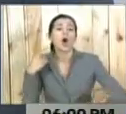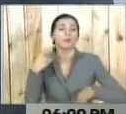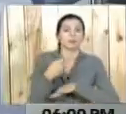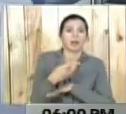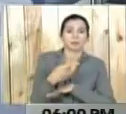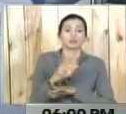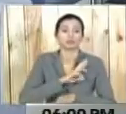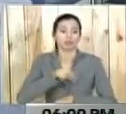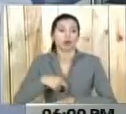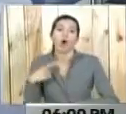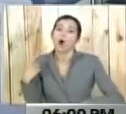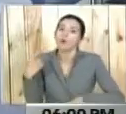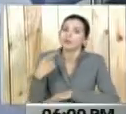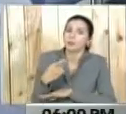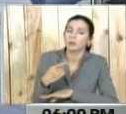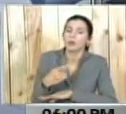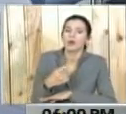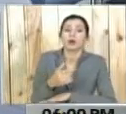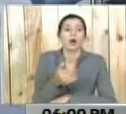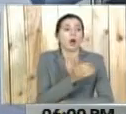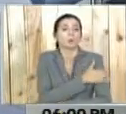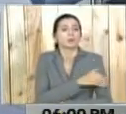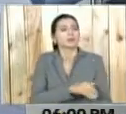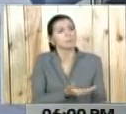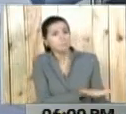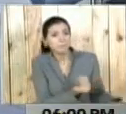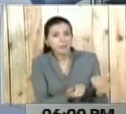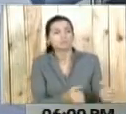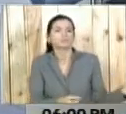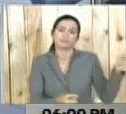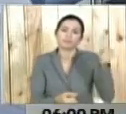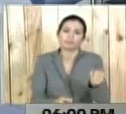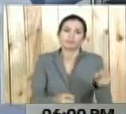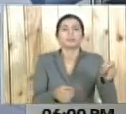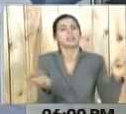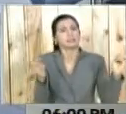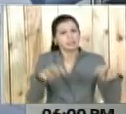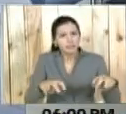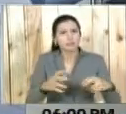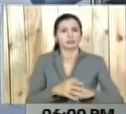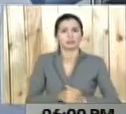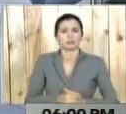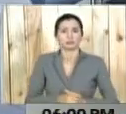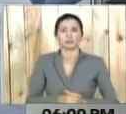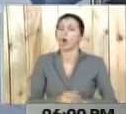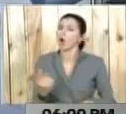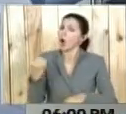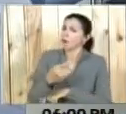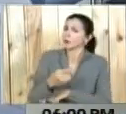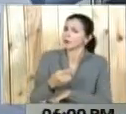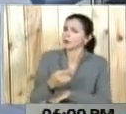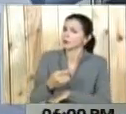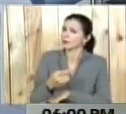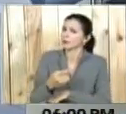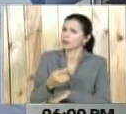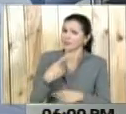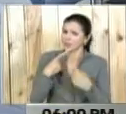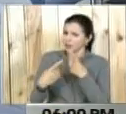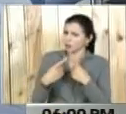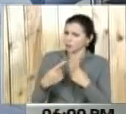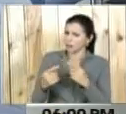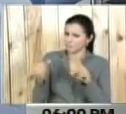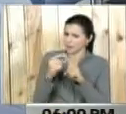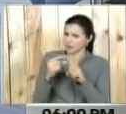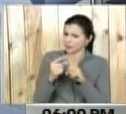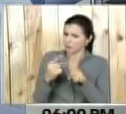los revolucionarios obligamos a la oposición a que se sentara, a que dialogara con nosotros, a que dialogara. Ahora, hablar de obligar cuando se habla de diálogo. Fíjese, ¿es